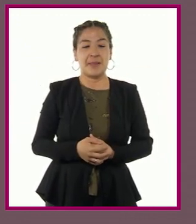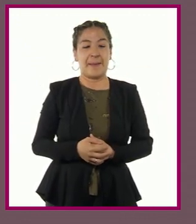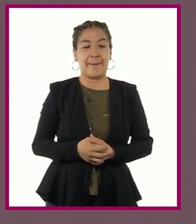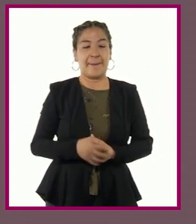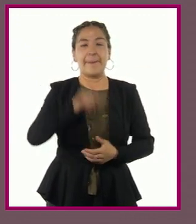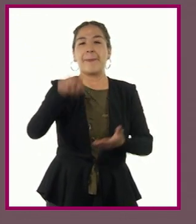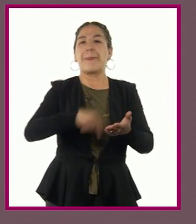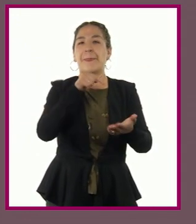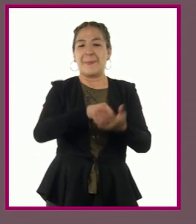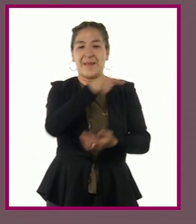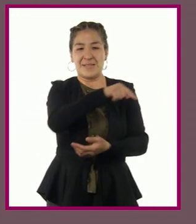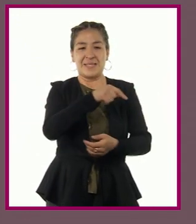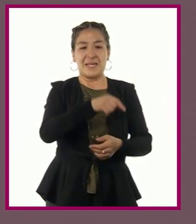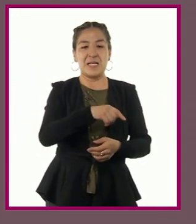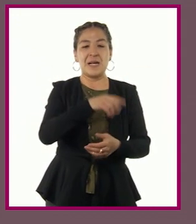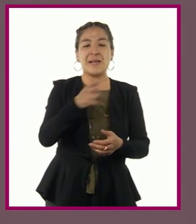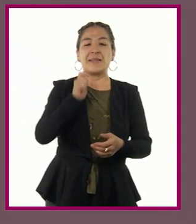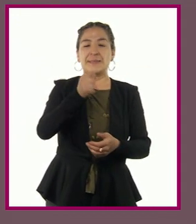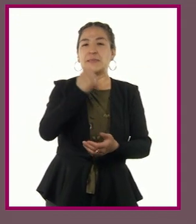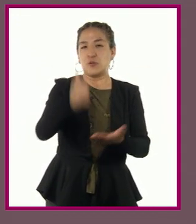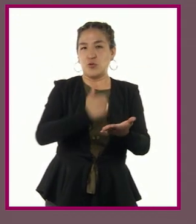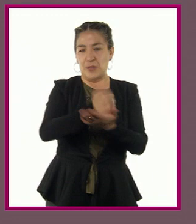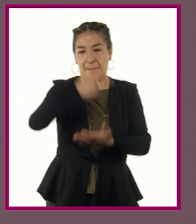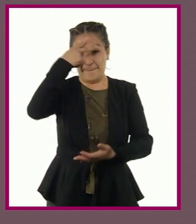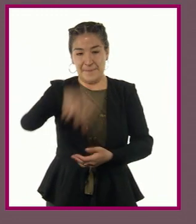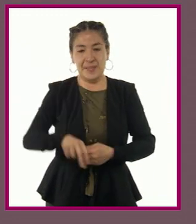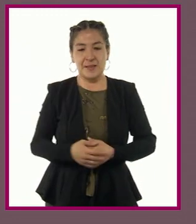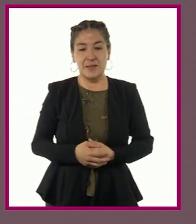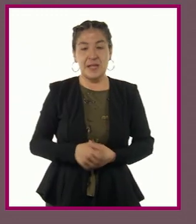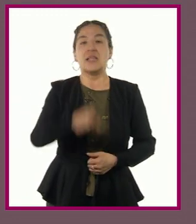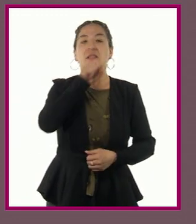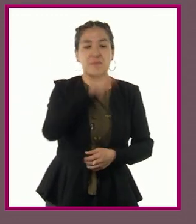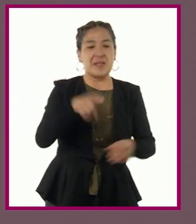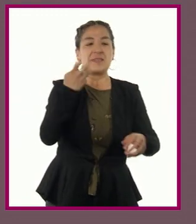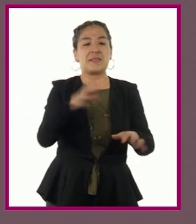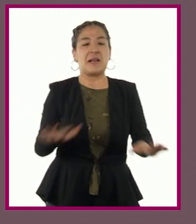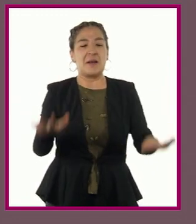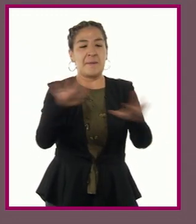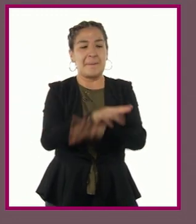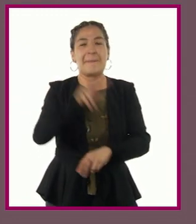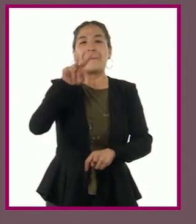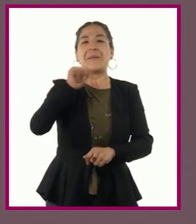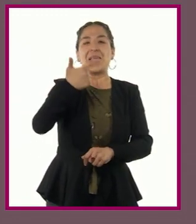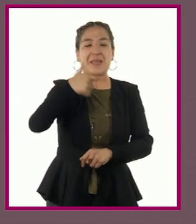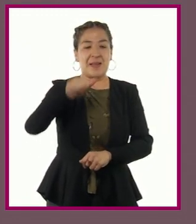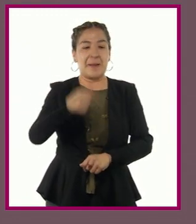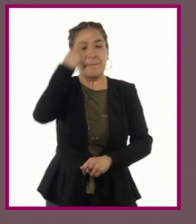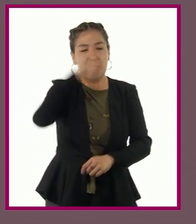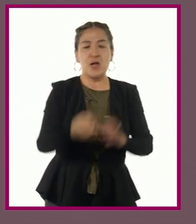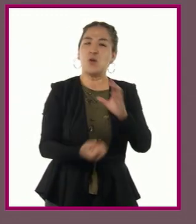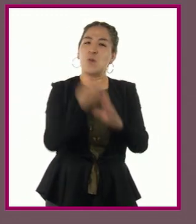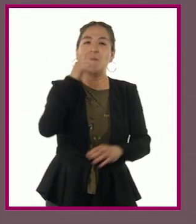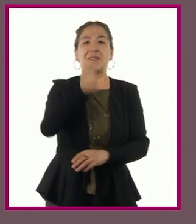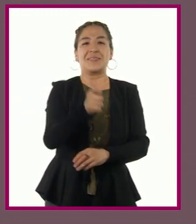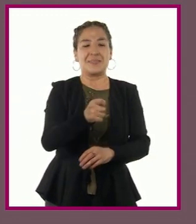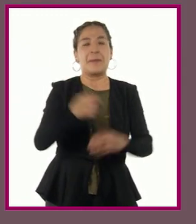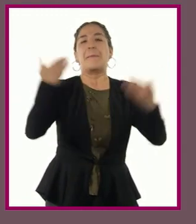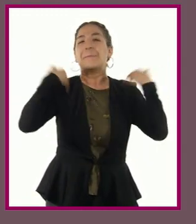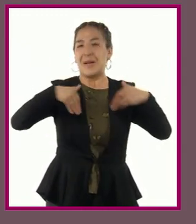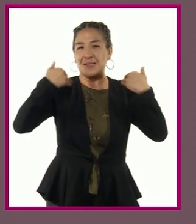capital. Meses más tarde, se mejorarían las condiciones del Canal de la Viga para convertirlo en